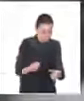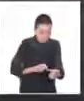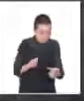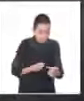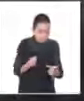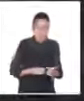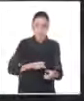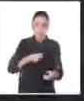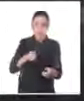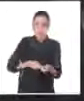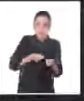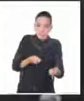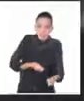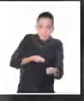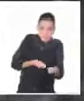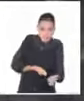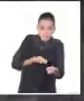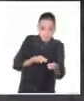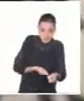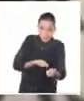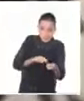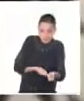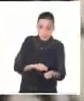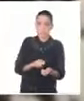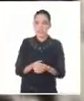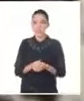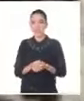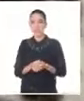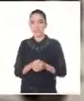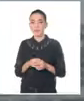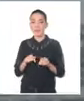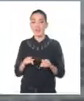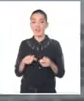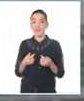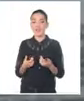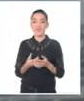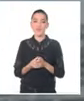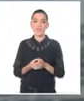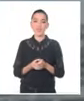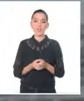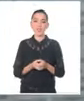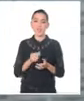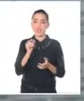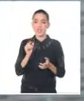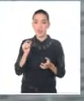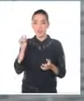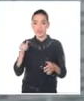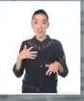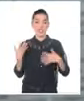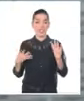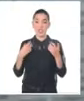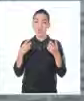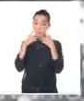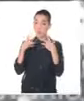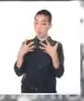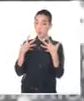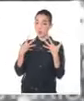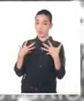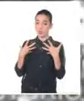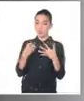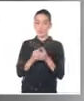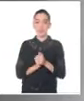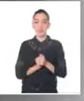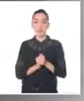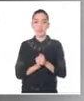las huelgas, en defensa de la razón, impregnando una dosis de su impronta al surgimiento del movimiento